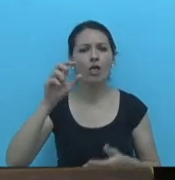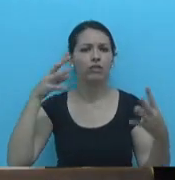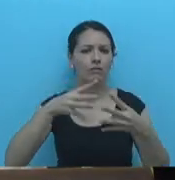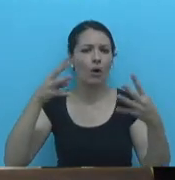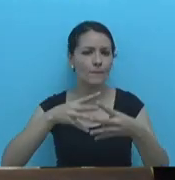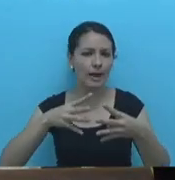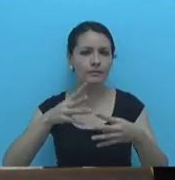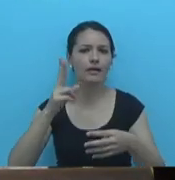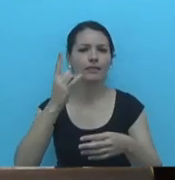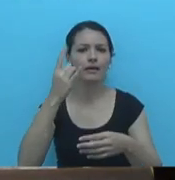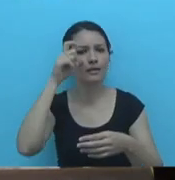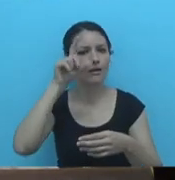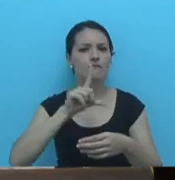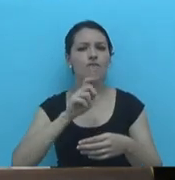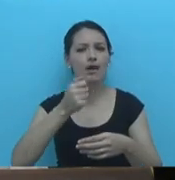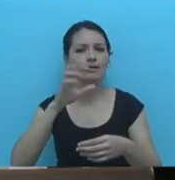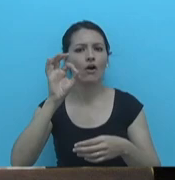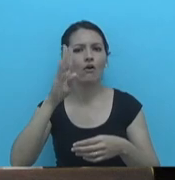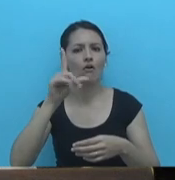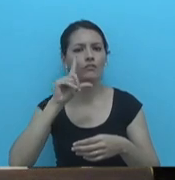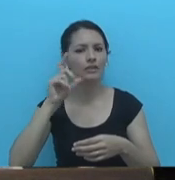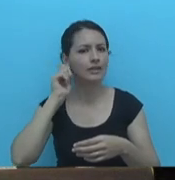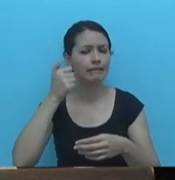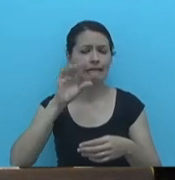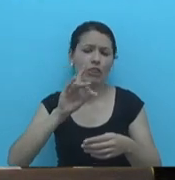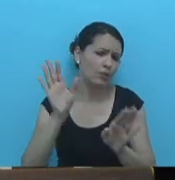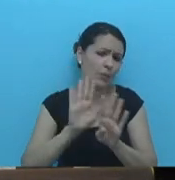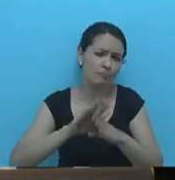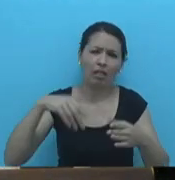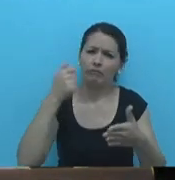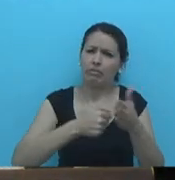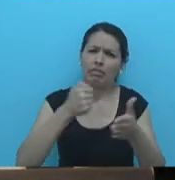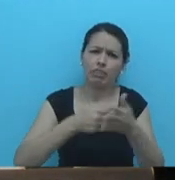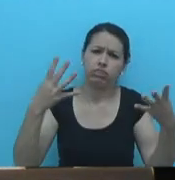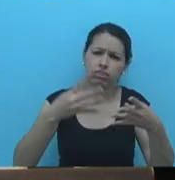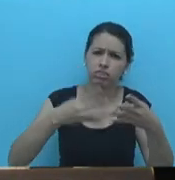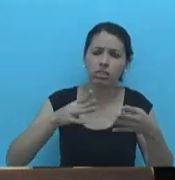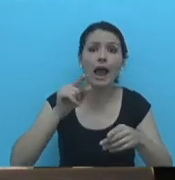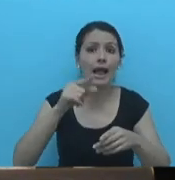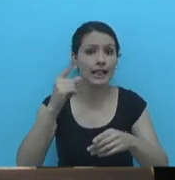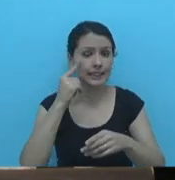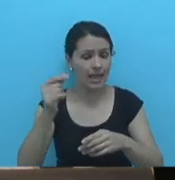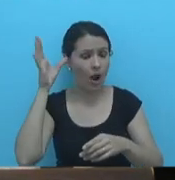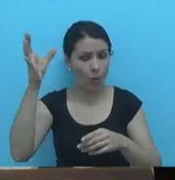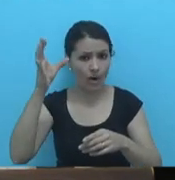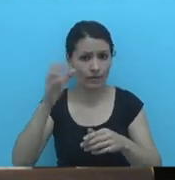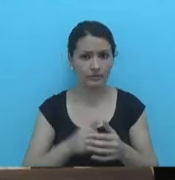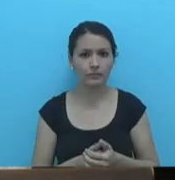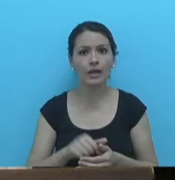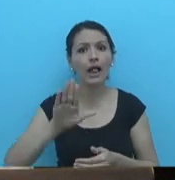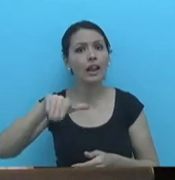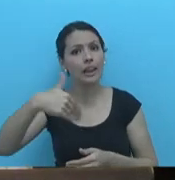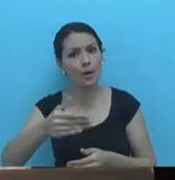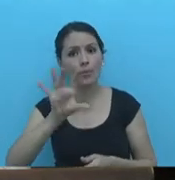tanto, pasó a la historia como el Día de la Soberanía. Después, a los franceses y a los ingleses le hicimos enfrente acá, en la